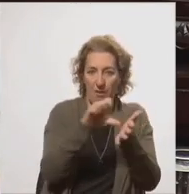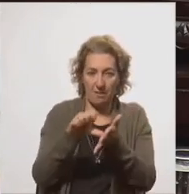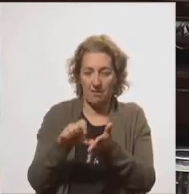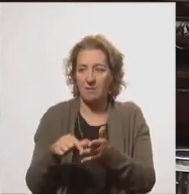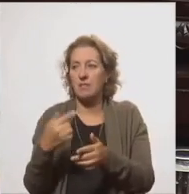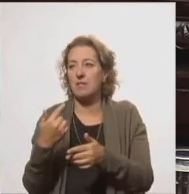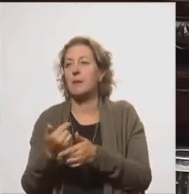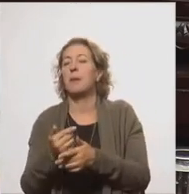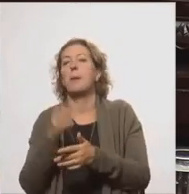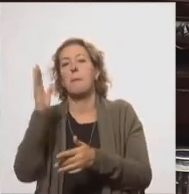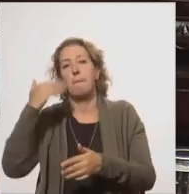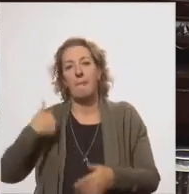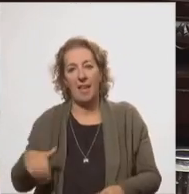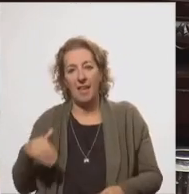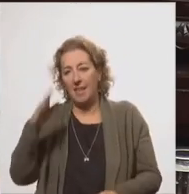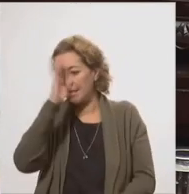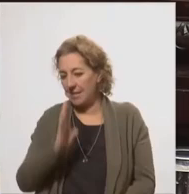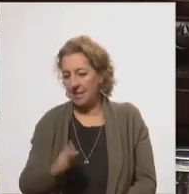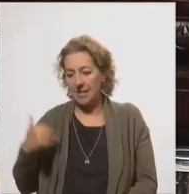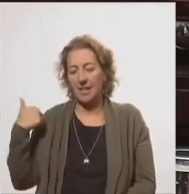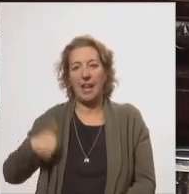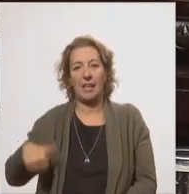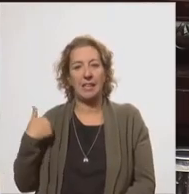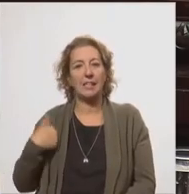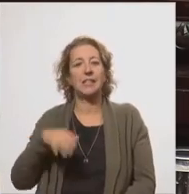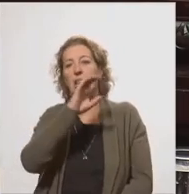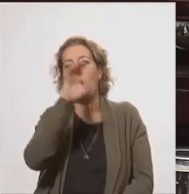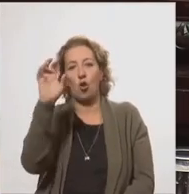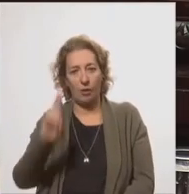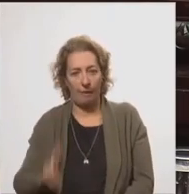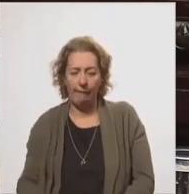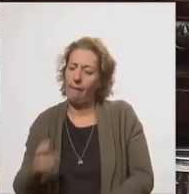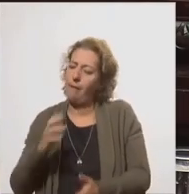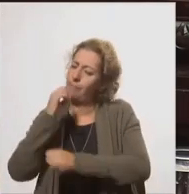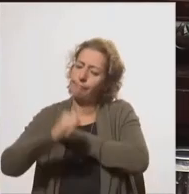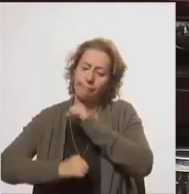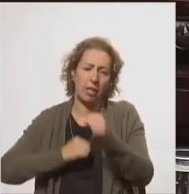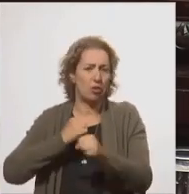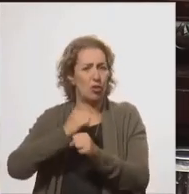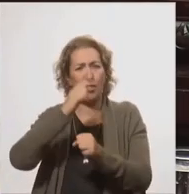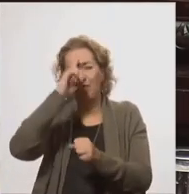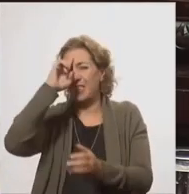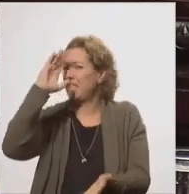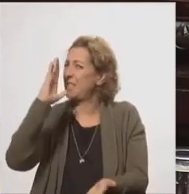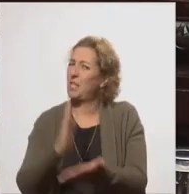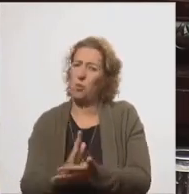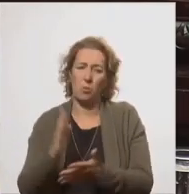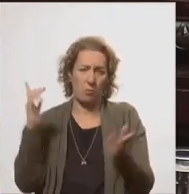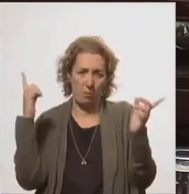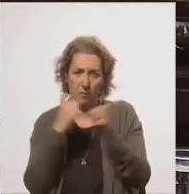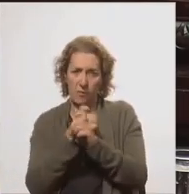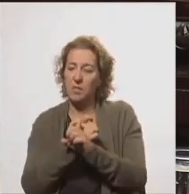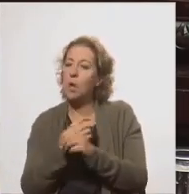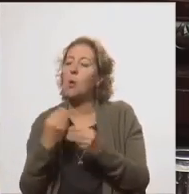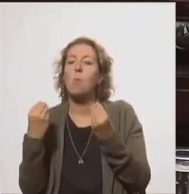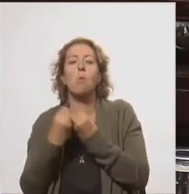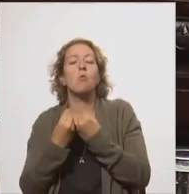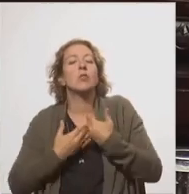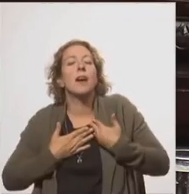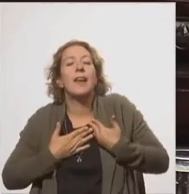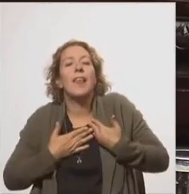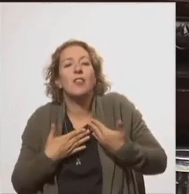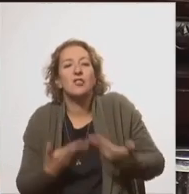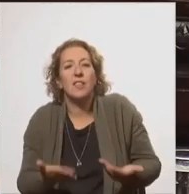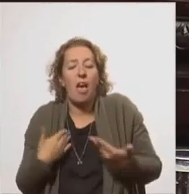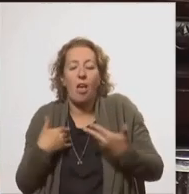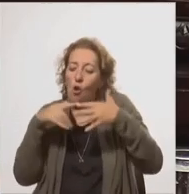en Argentina, en los años más duros de la dictadura. Fueron años de profunda generosidad y compromiso, muy lejos de